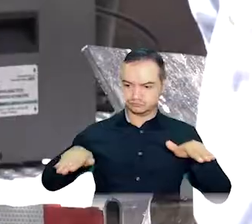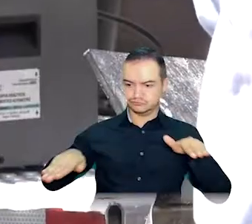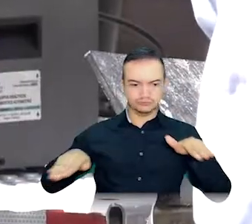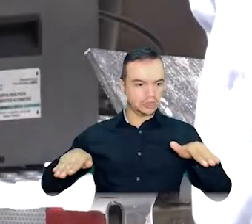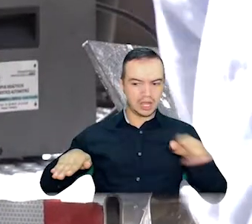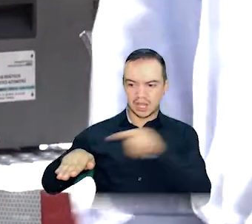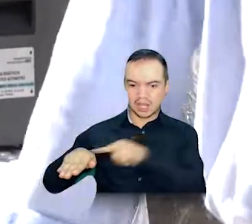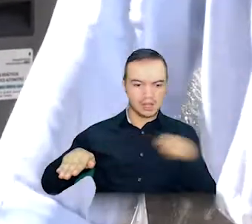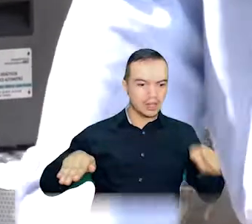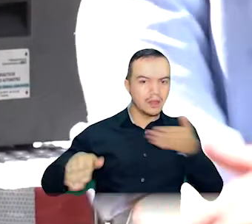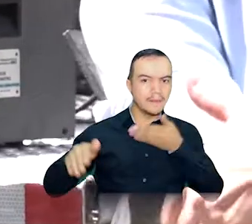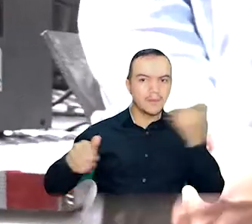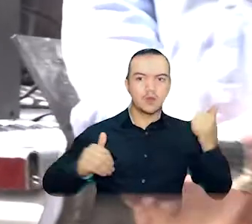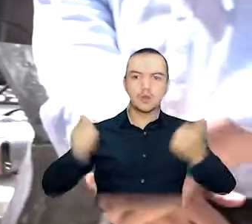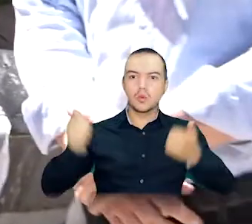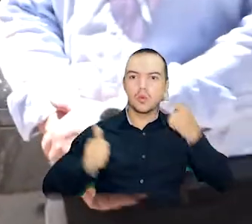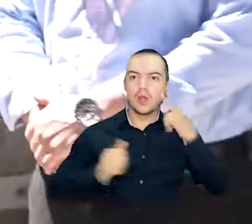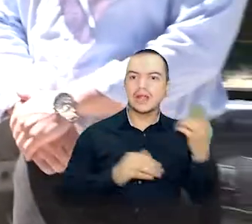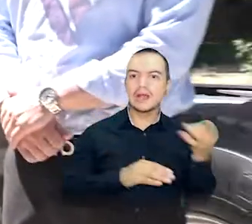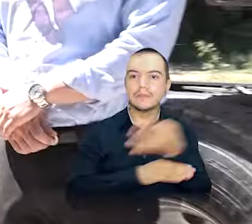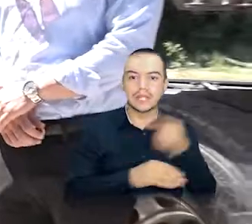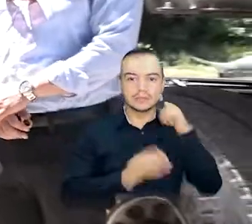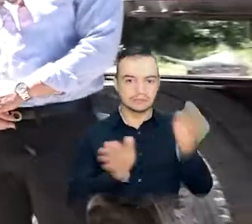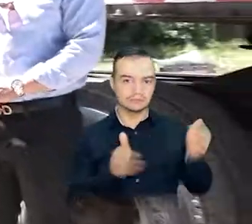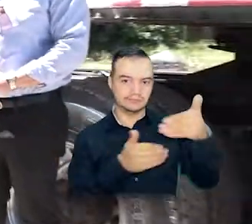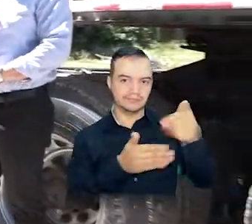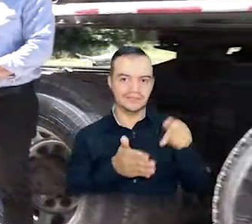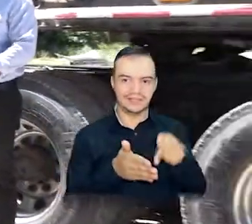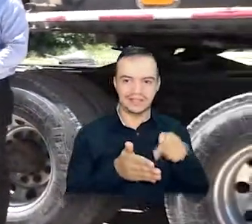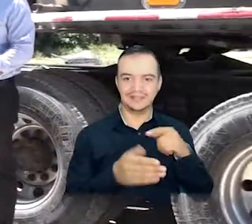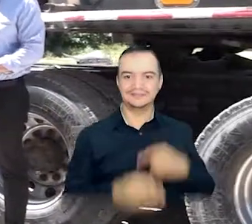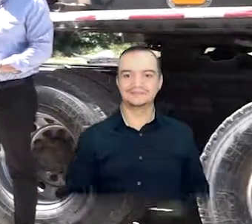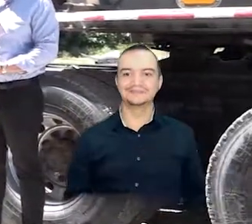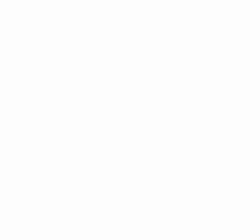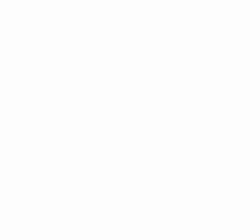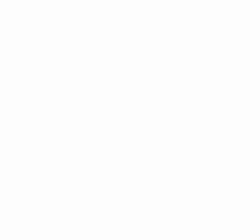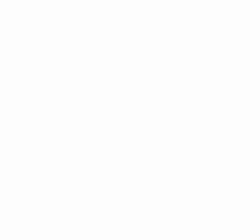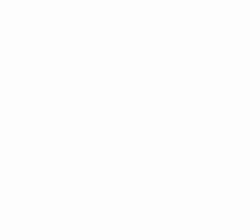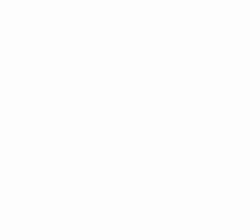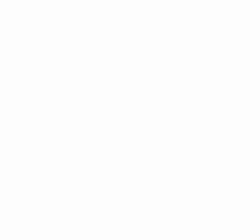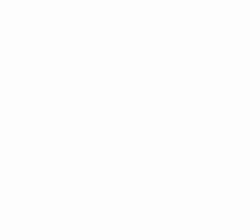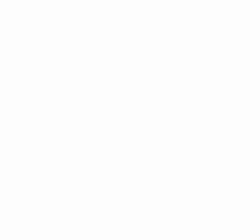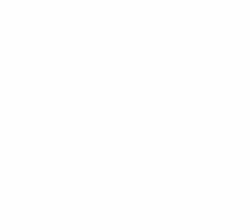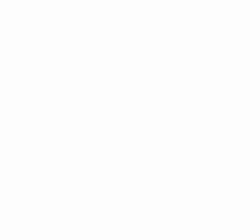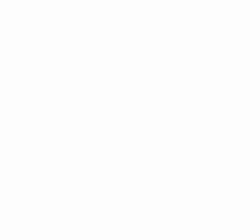identificar ventajas en el desempeño y el rendimiento con el biodiesel de palma.